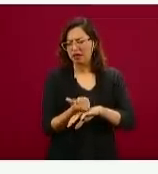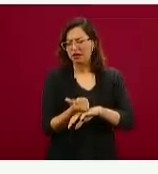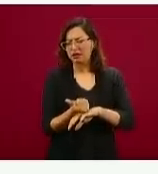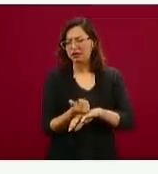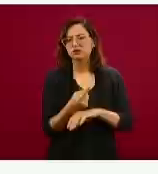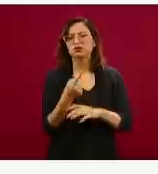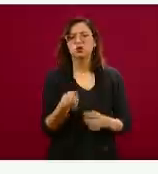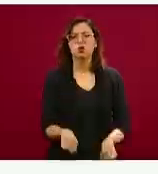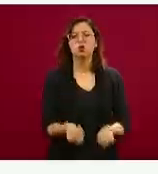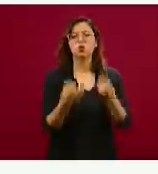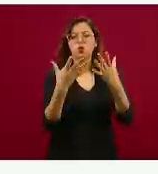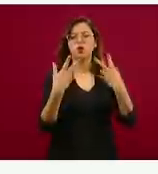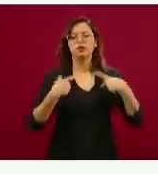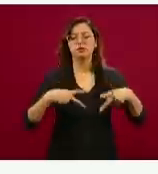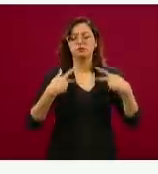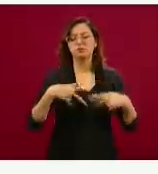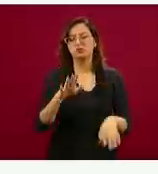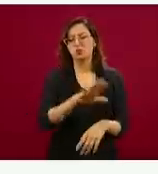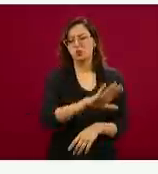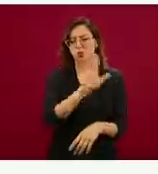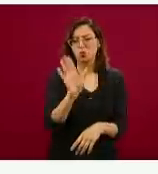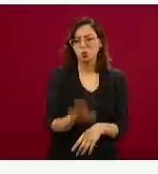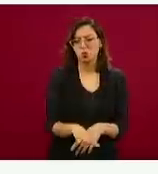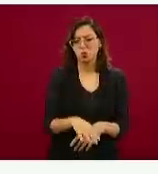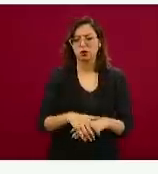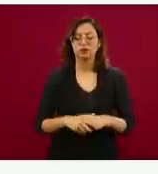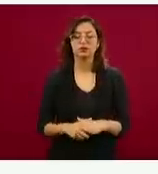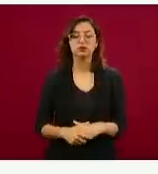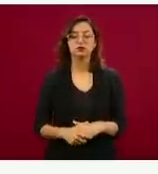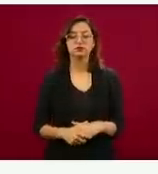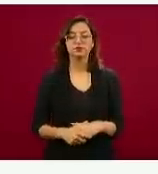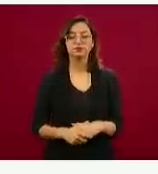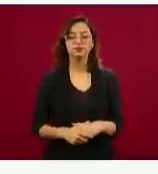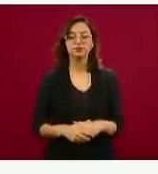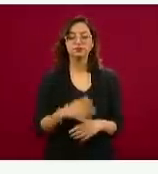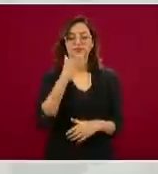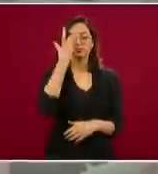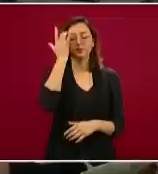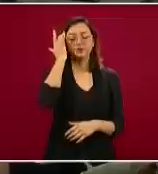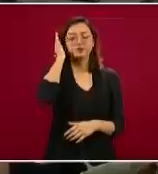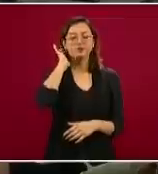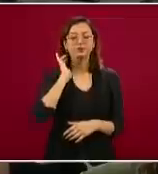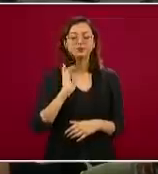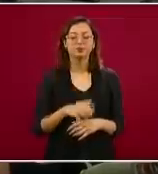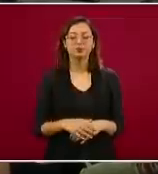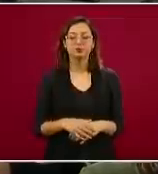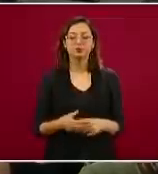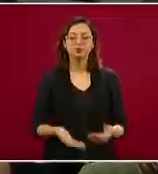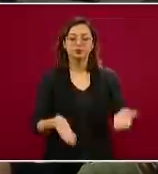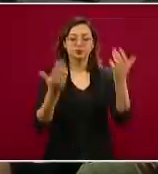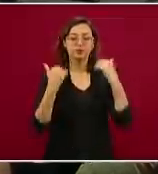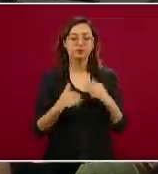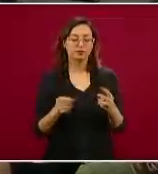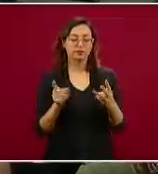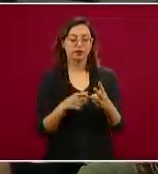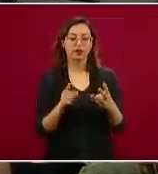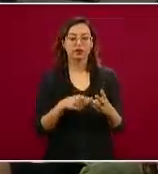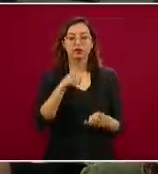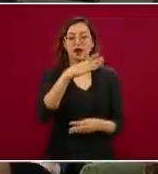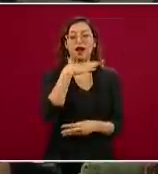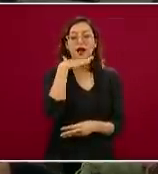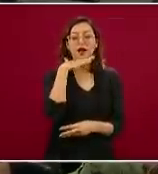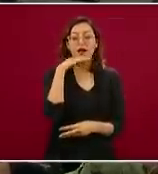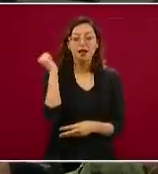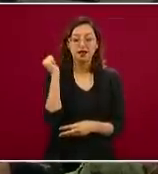el porcentaje de muertes respecto a los casos identificados. En el siguiente ejemplo es Alemania. En Alemania